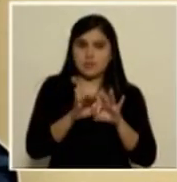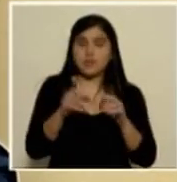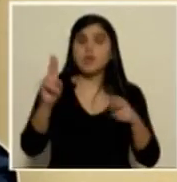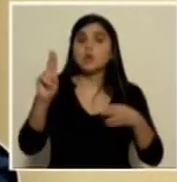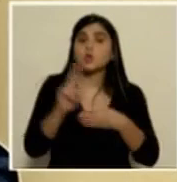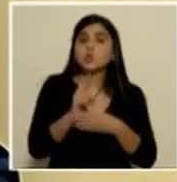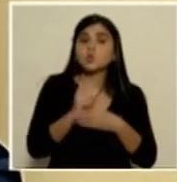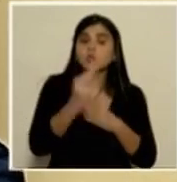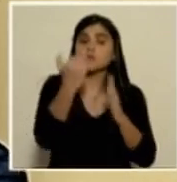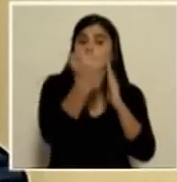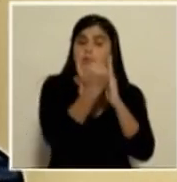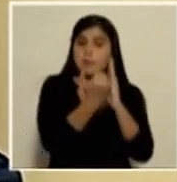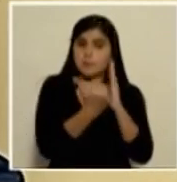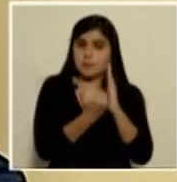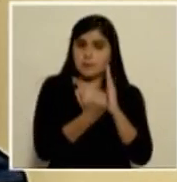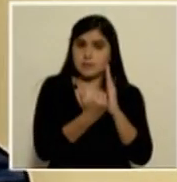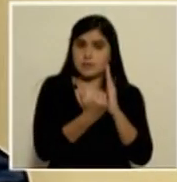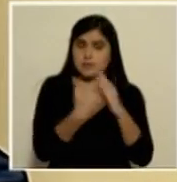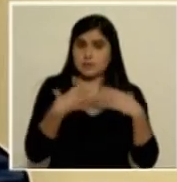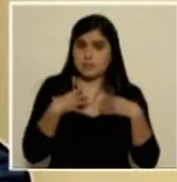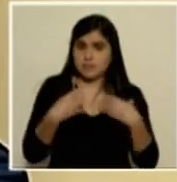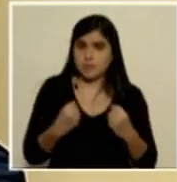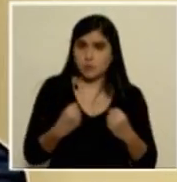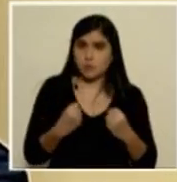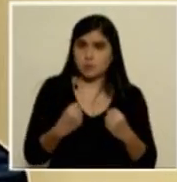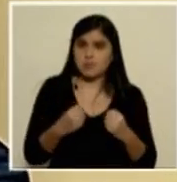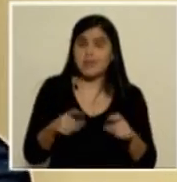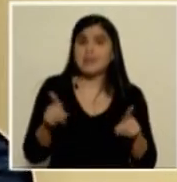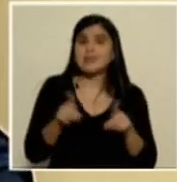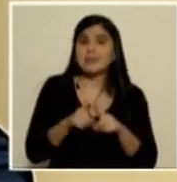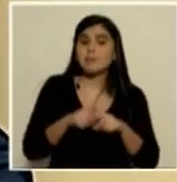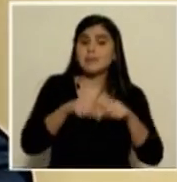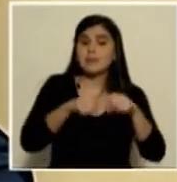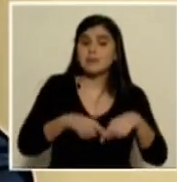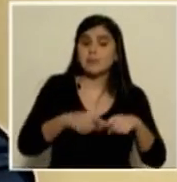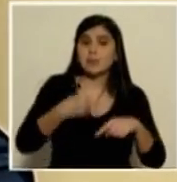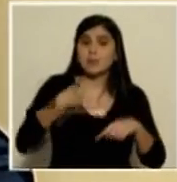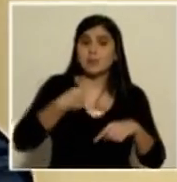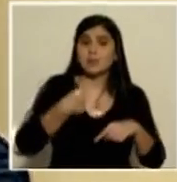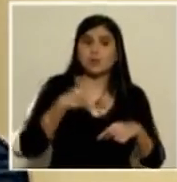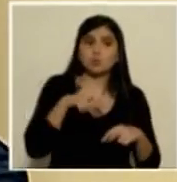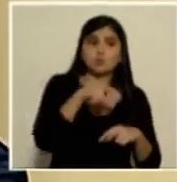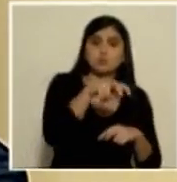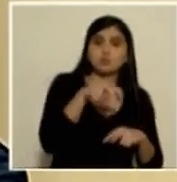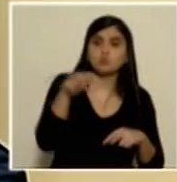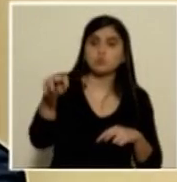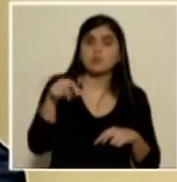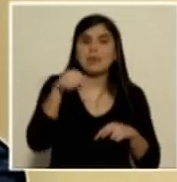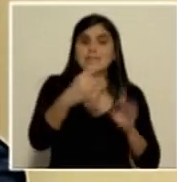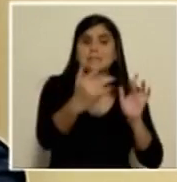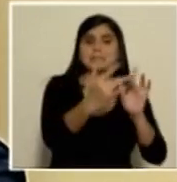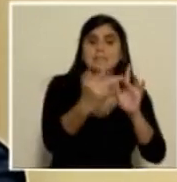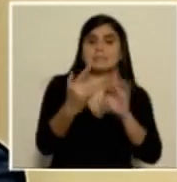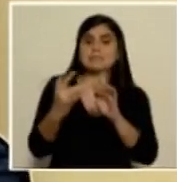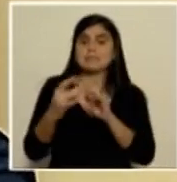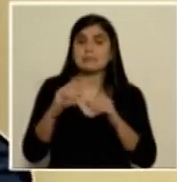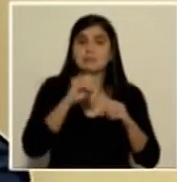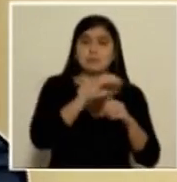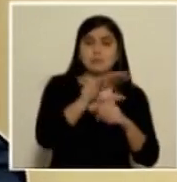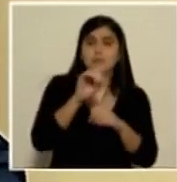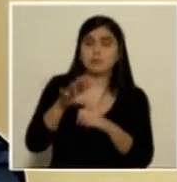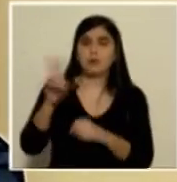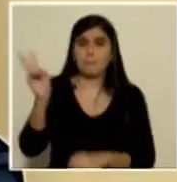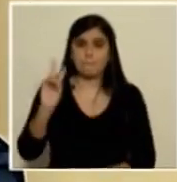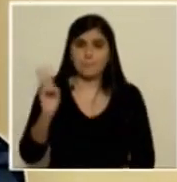de higiene que estemos siguiendo, pero además de la forma en que nos movamos es como vamos transmitiendo el virus. En ese sentido, ante la